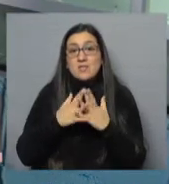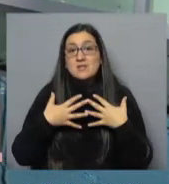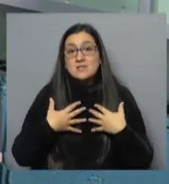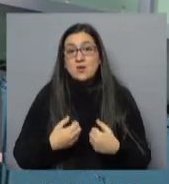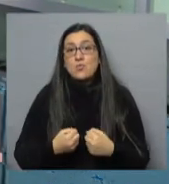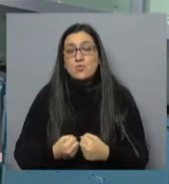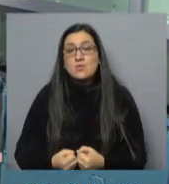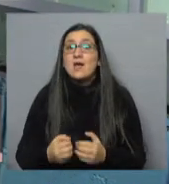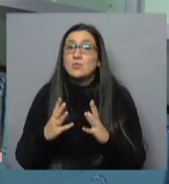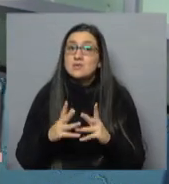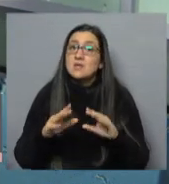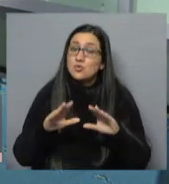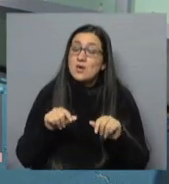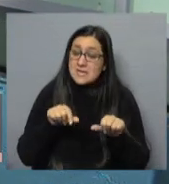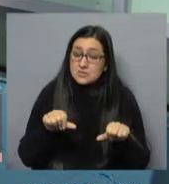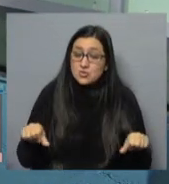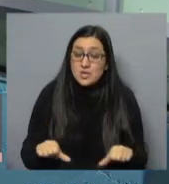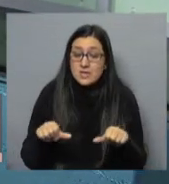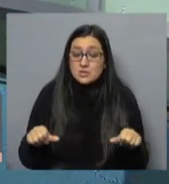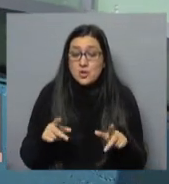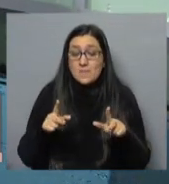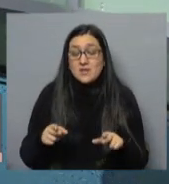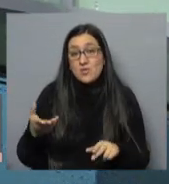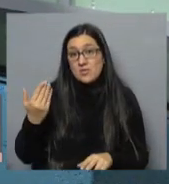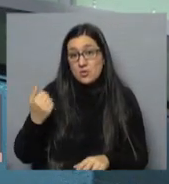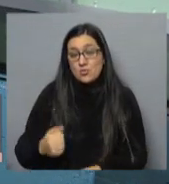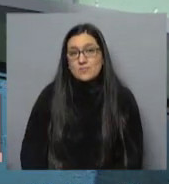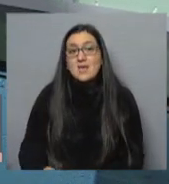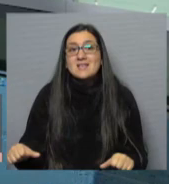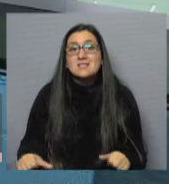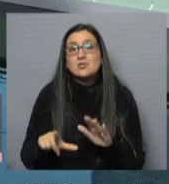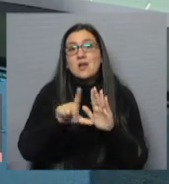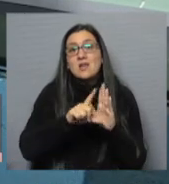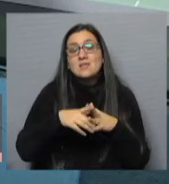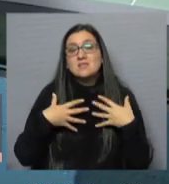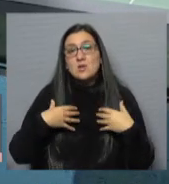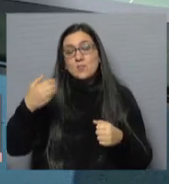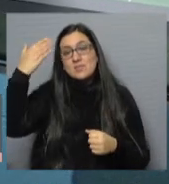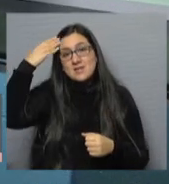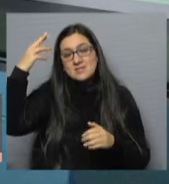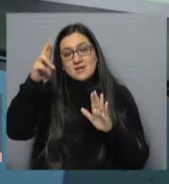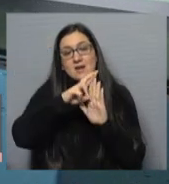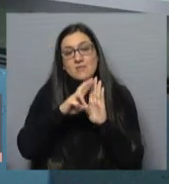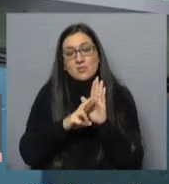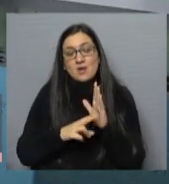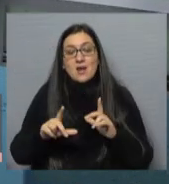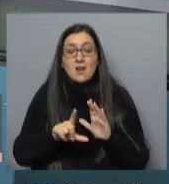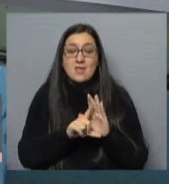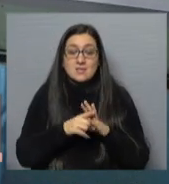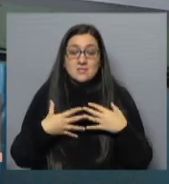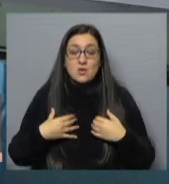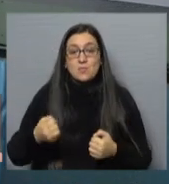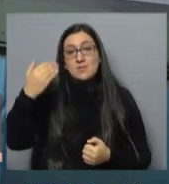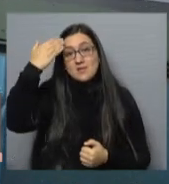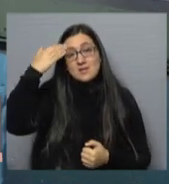marco normativo. Eso es lo que se hizo en el periodo anterior. Se hizo la ley de salud mental, se reglamentó la ley de salud mental y se